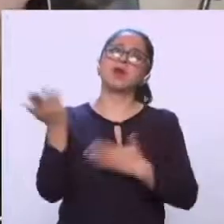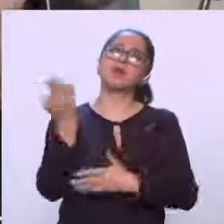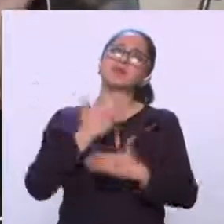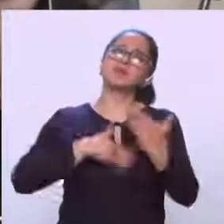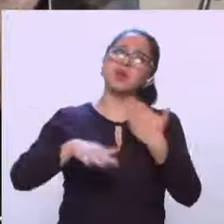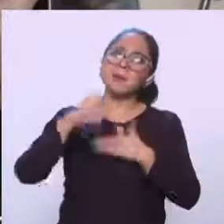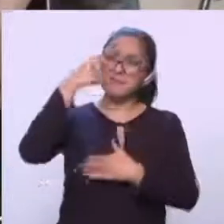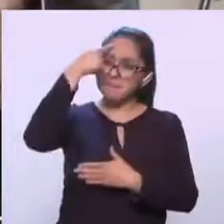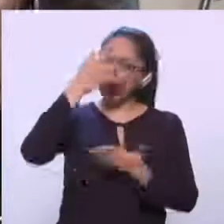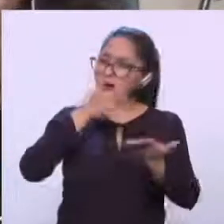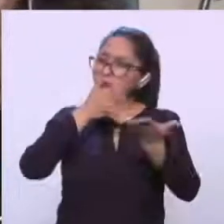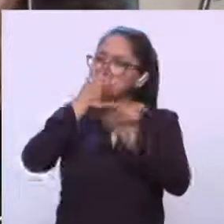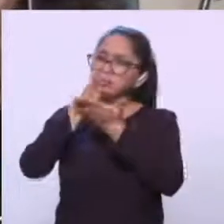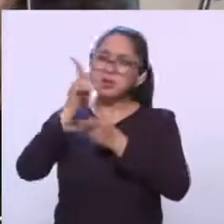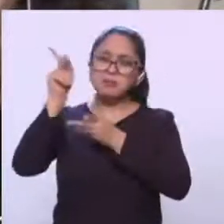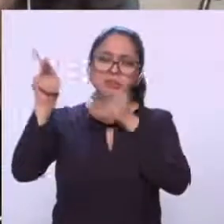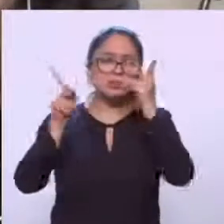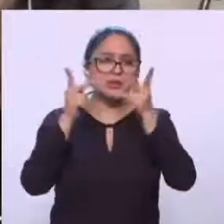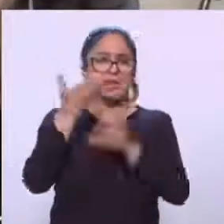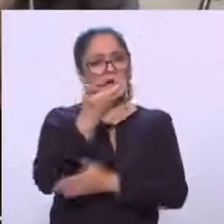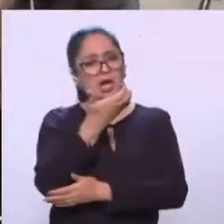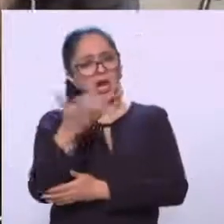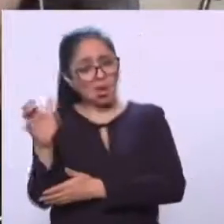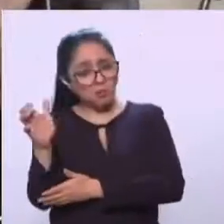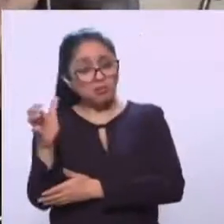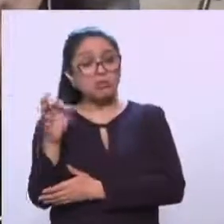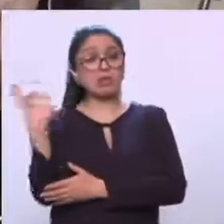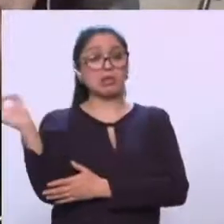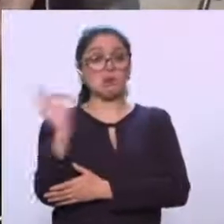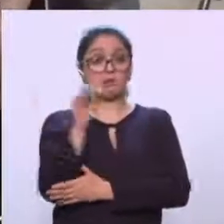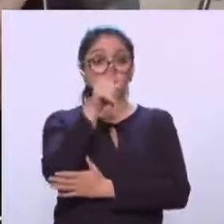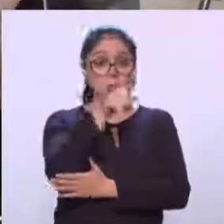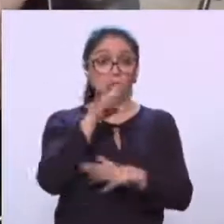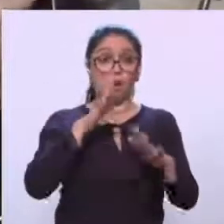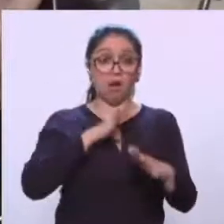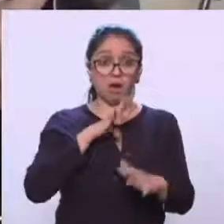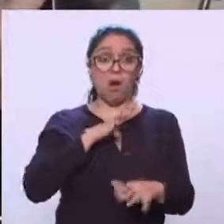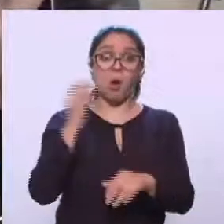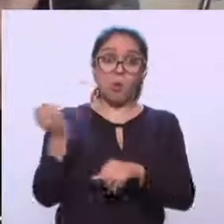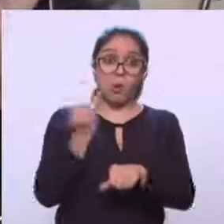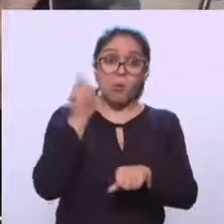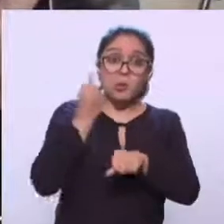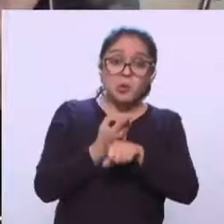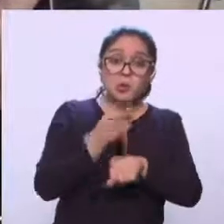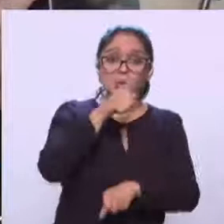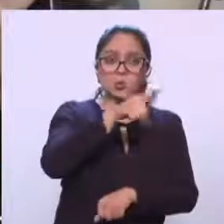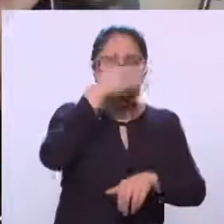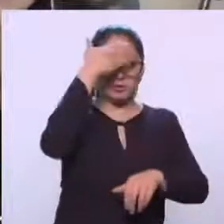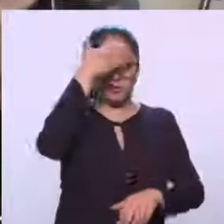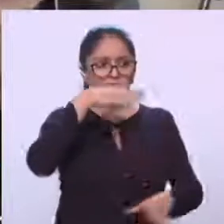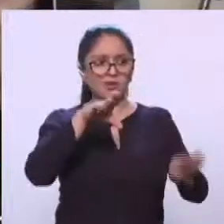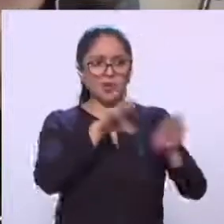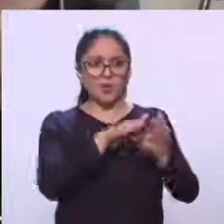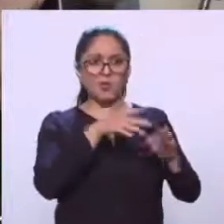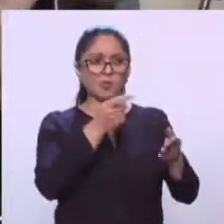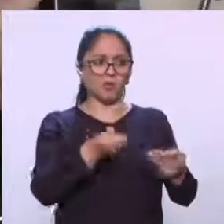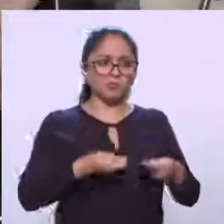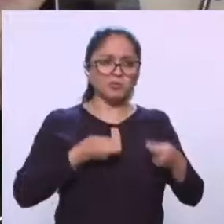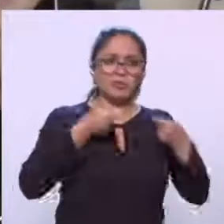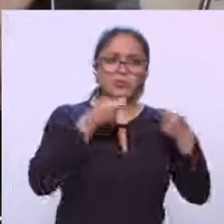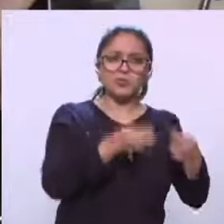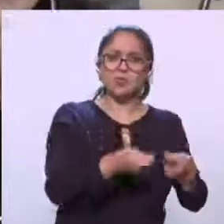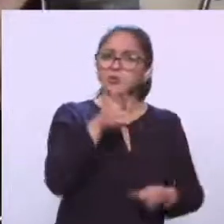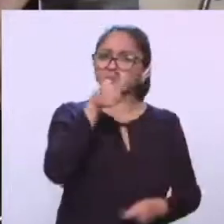tienes el privilegio de conocer cómo enfrentarte al sistema, estar y dar todo tu